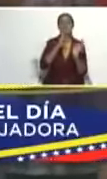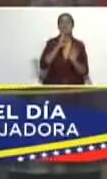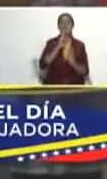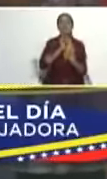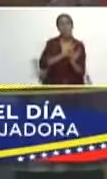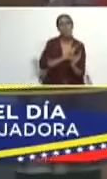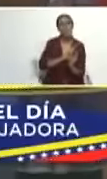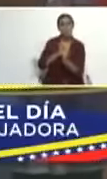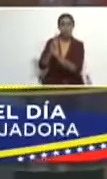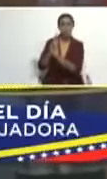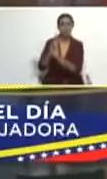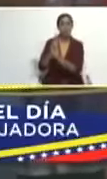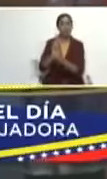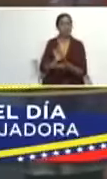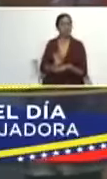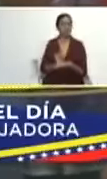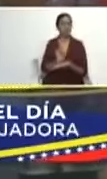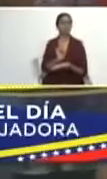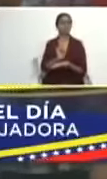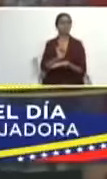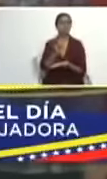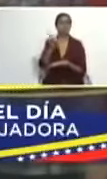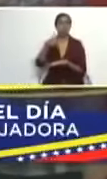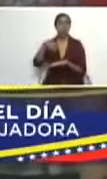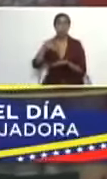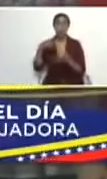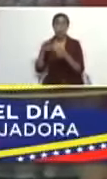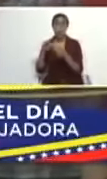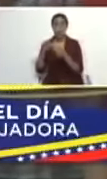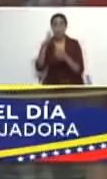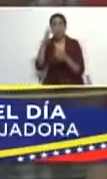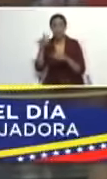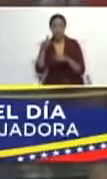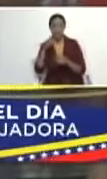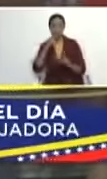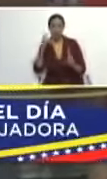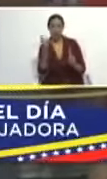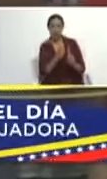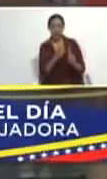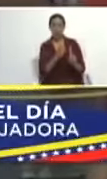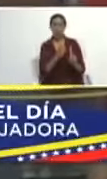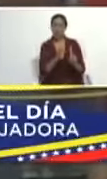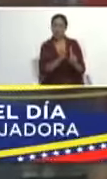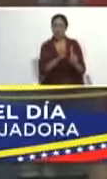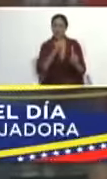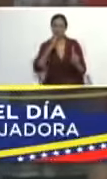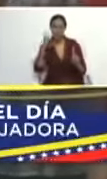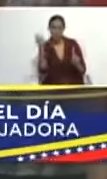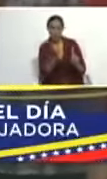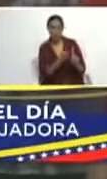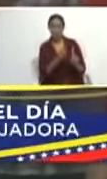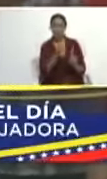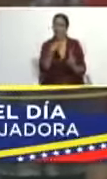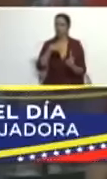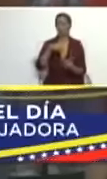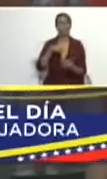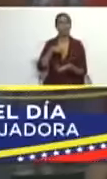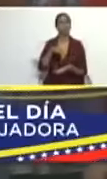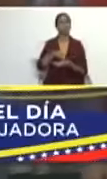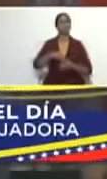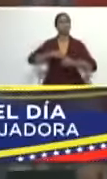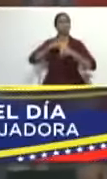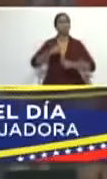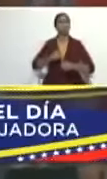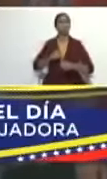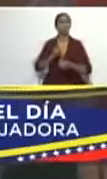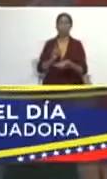frente a la amenaza del odio de los apellidos, frente a la amenaza de quienes